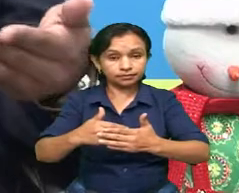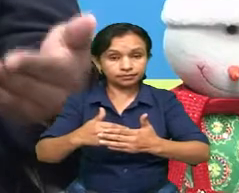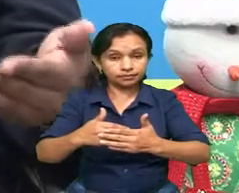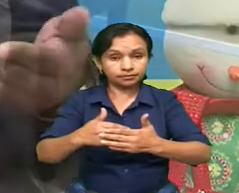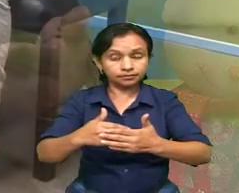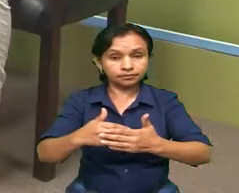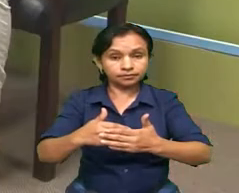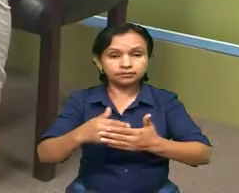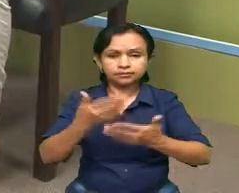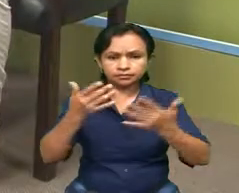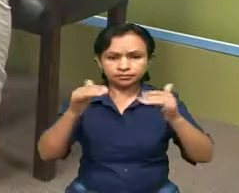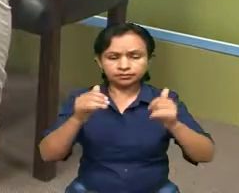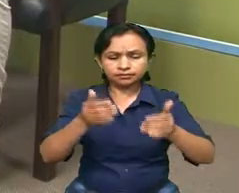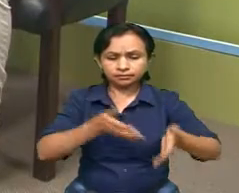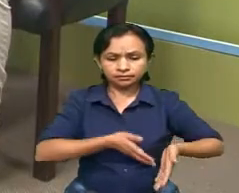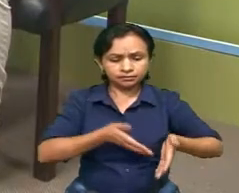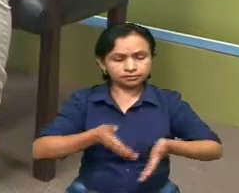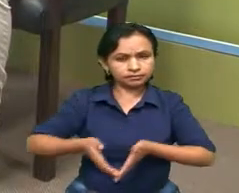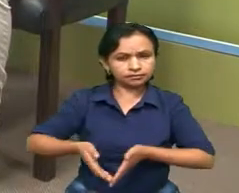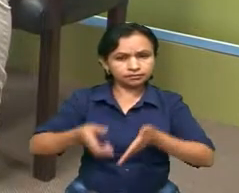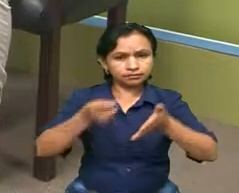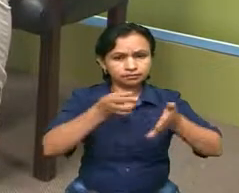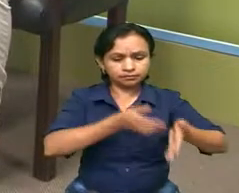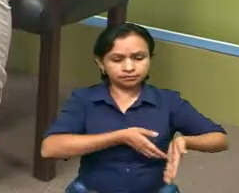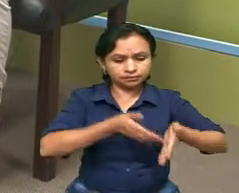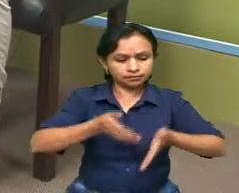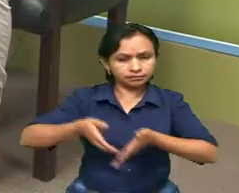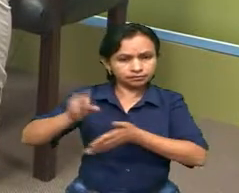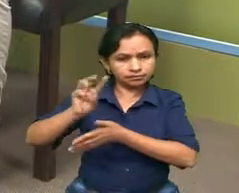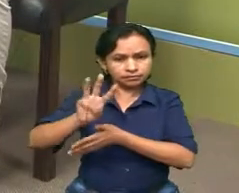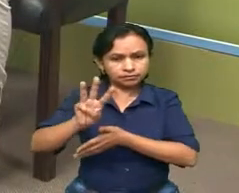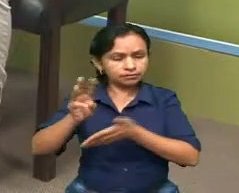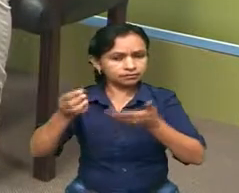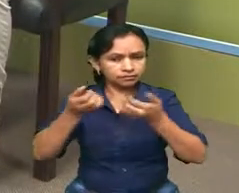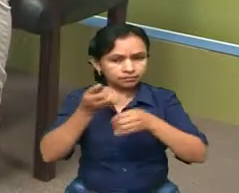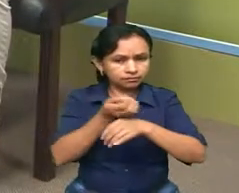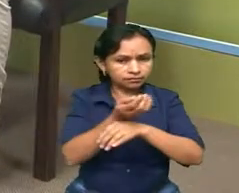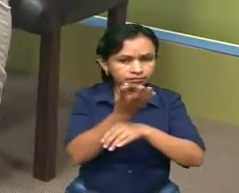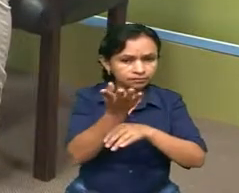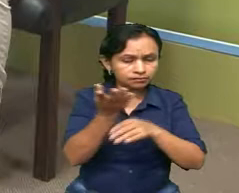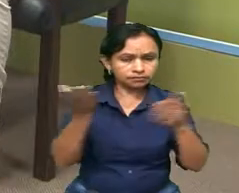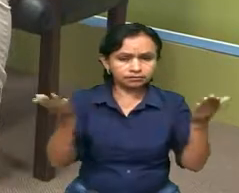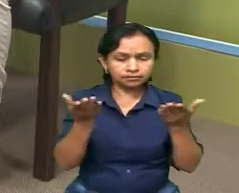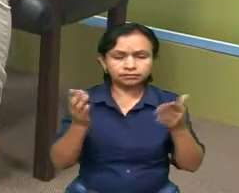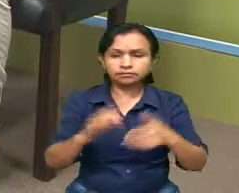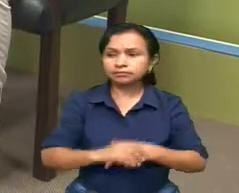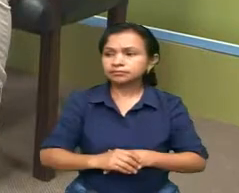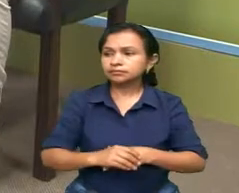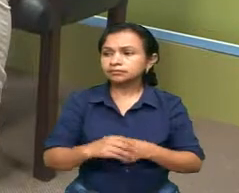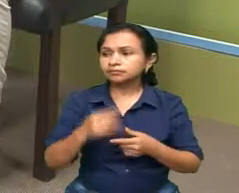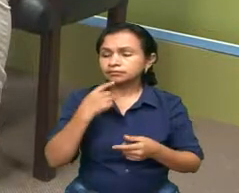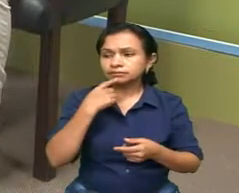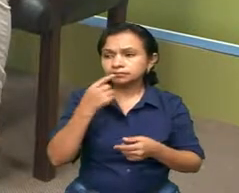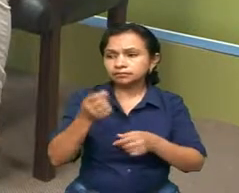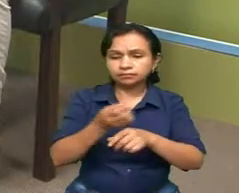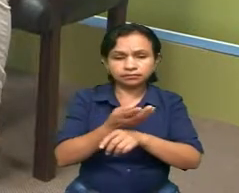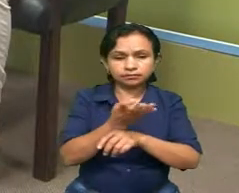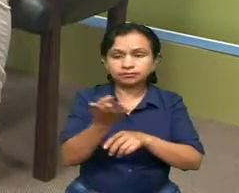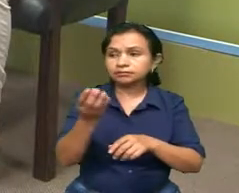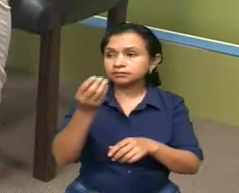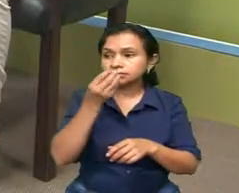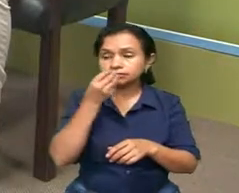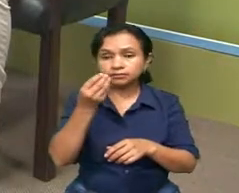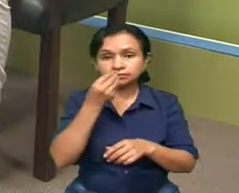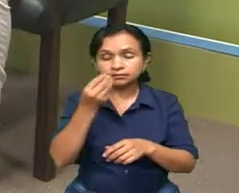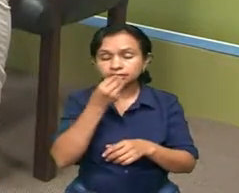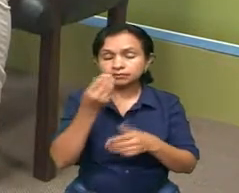previstos partos de gemelo, trillizo? ¿Cómo han sido los consejos que usted brinda? Siempre se le brinda los consejos de la alimentación,